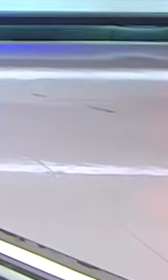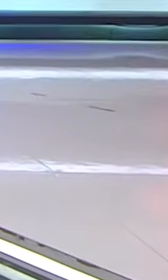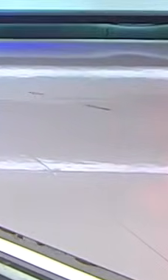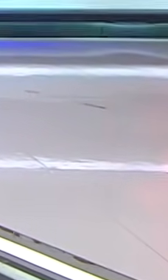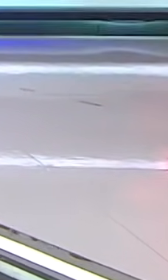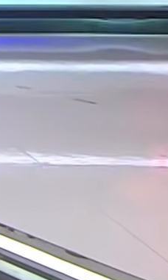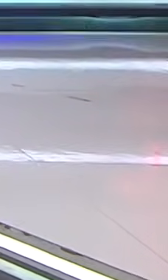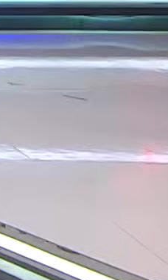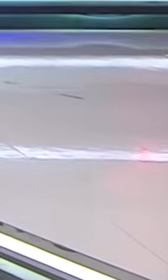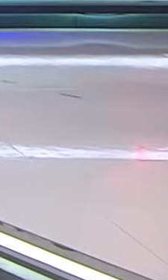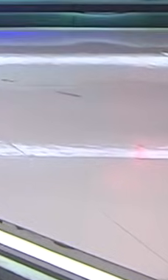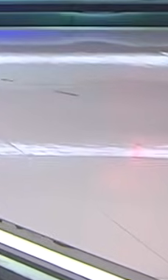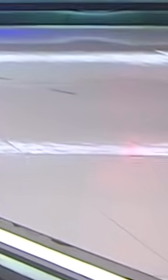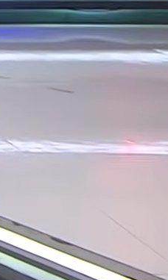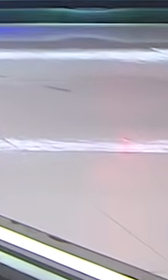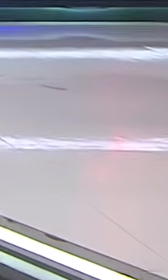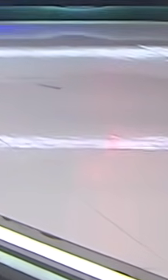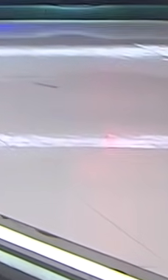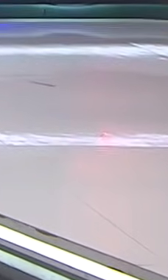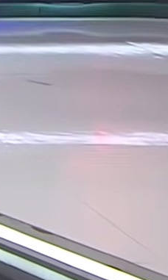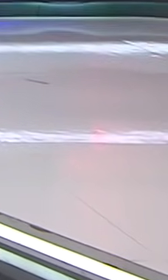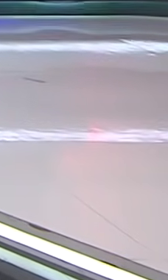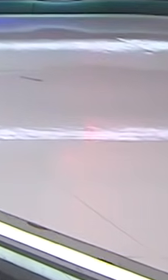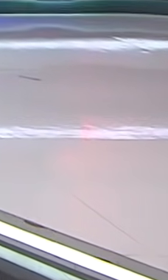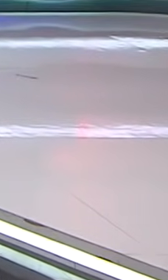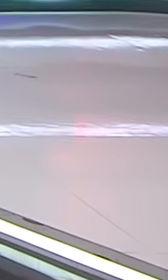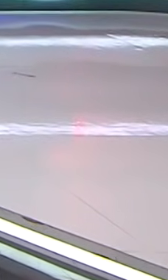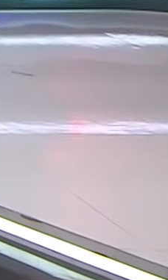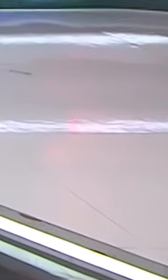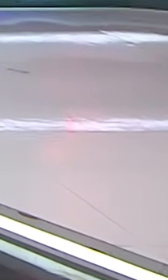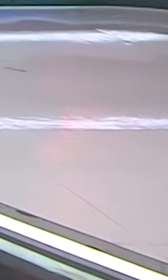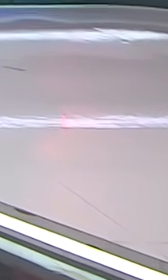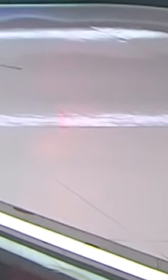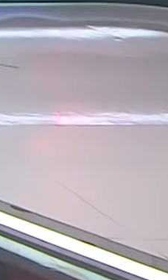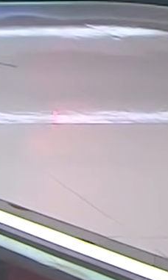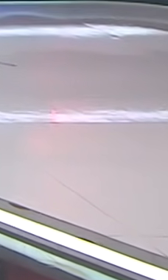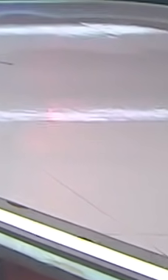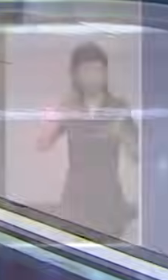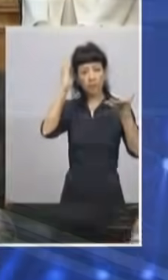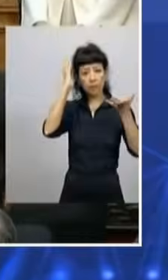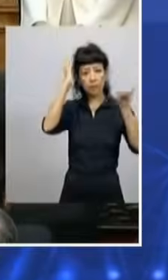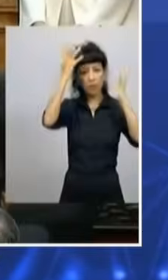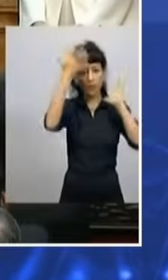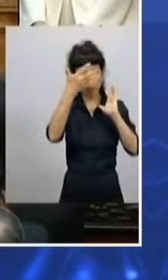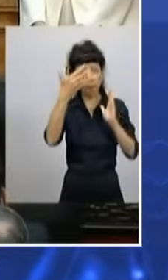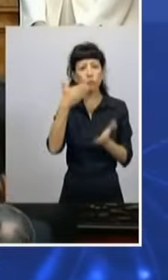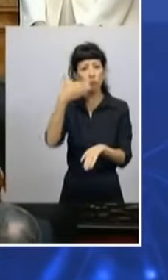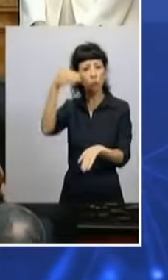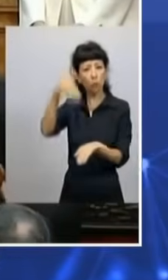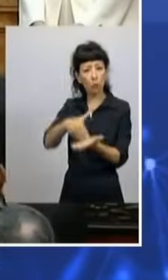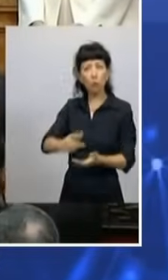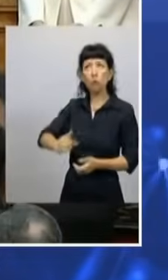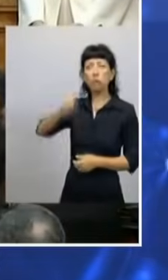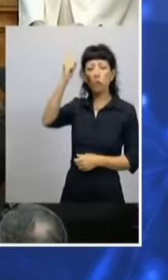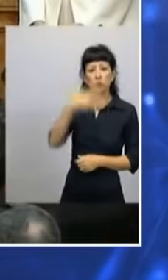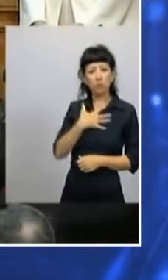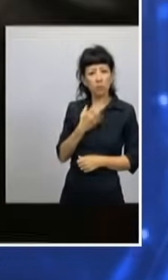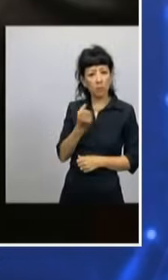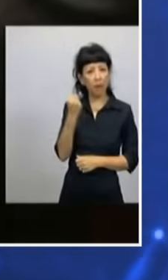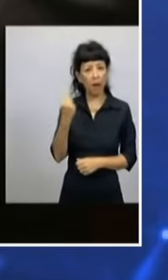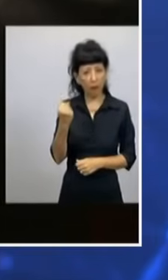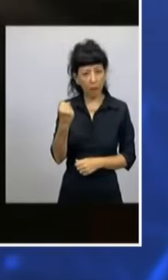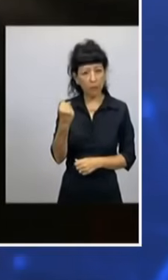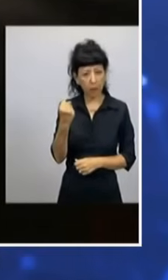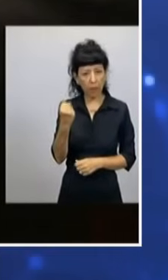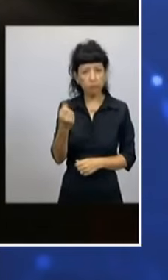Bueno, son varias. Es una pregunta muy compleja, con una respuesta más compleja todavía, Mónica, y es probable